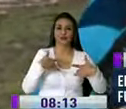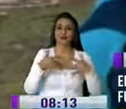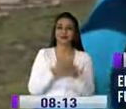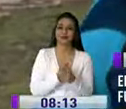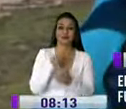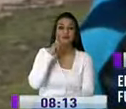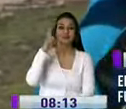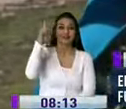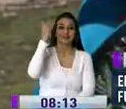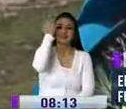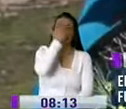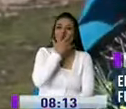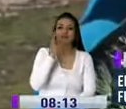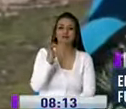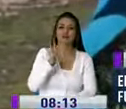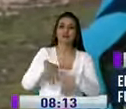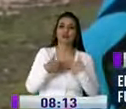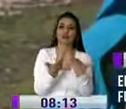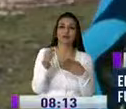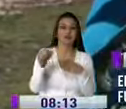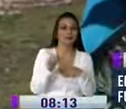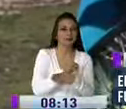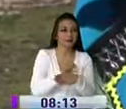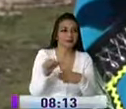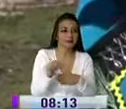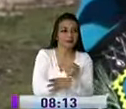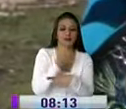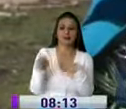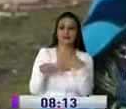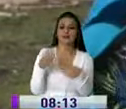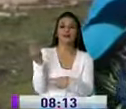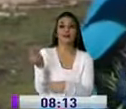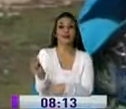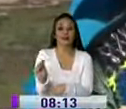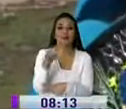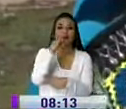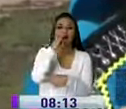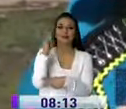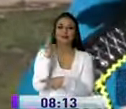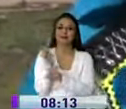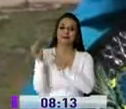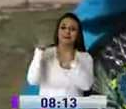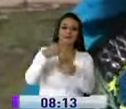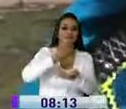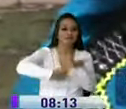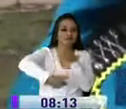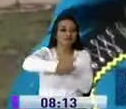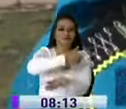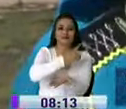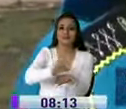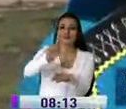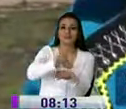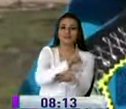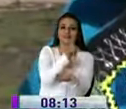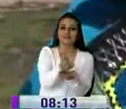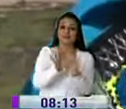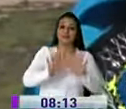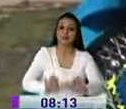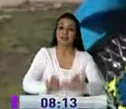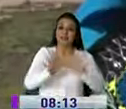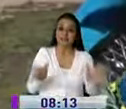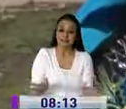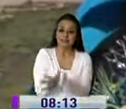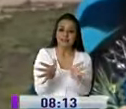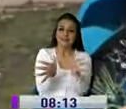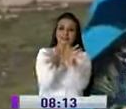tener un lugar donde poder ensayar, donde nuestros jóvenes y niños vengan a compartir lo que es la danza, porque es una manera de